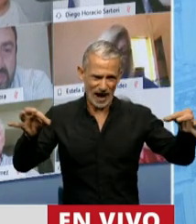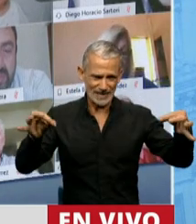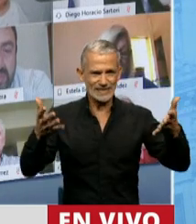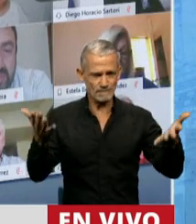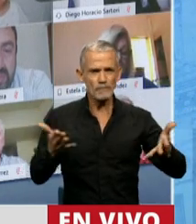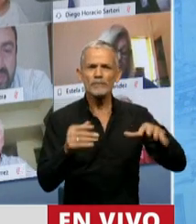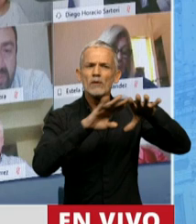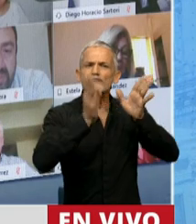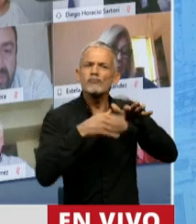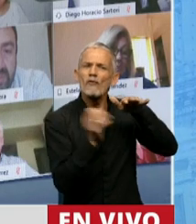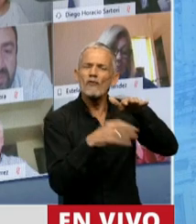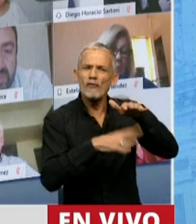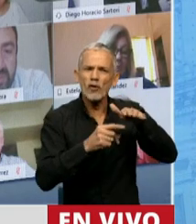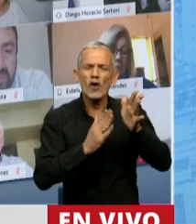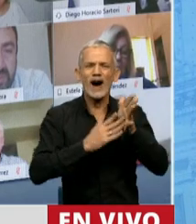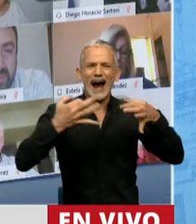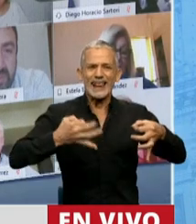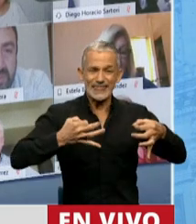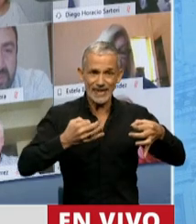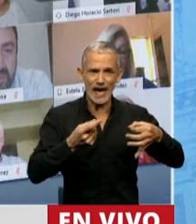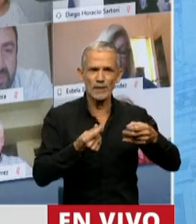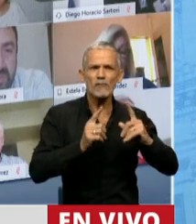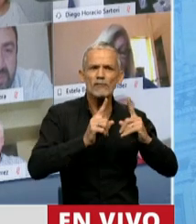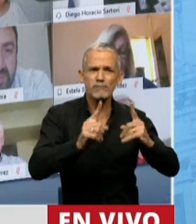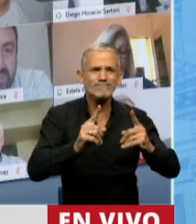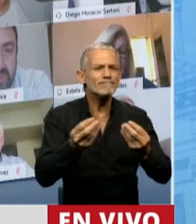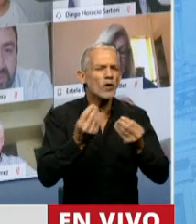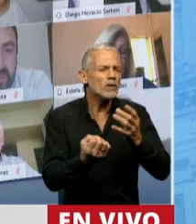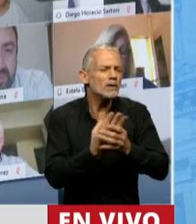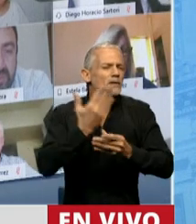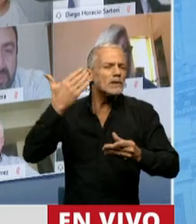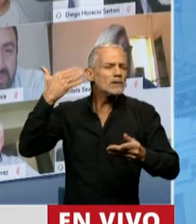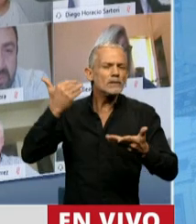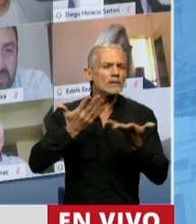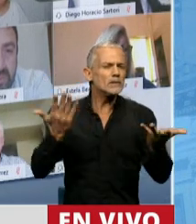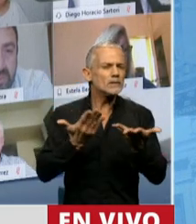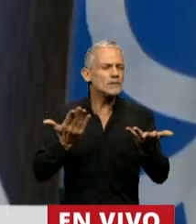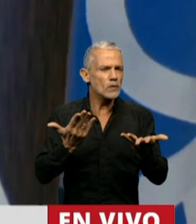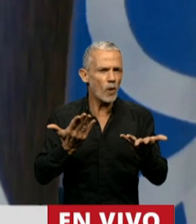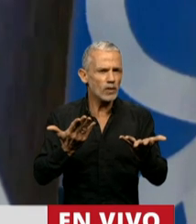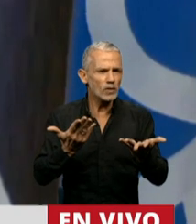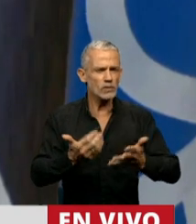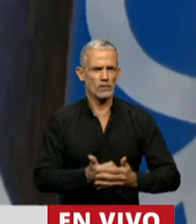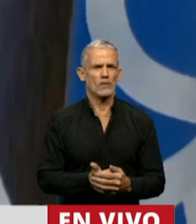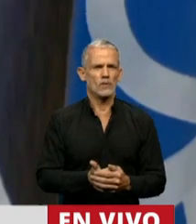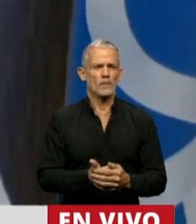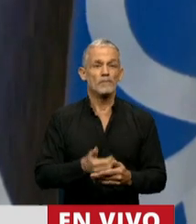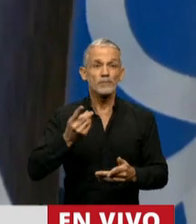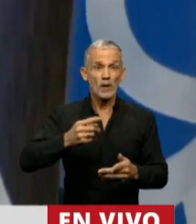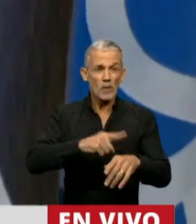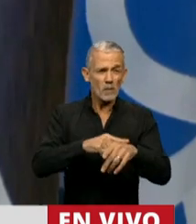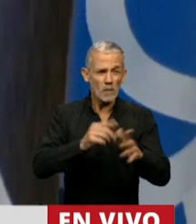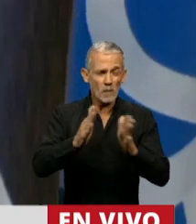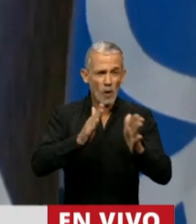el el fondo de garantía de sustentabilidad tiene eh su origen eh en el